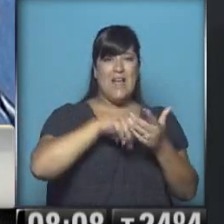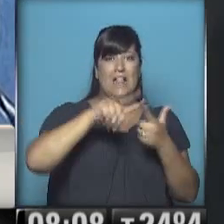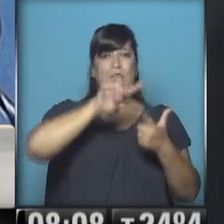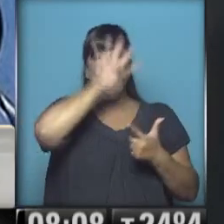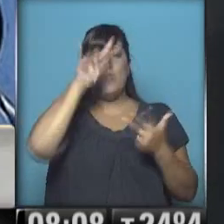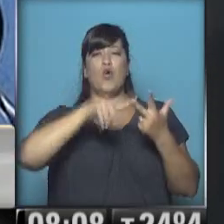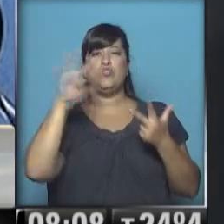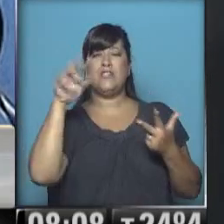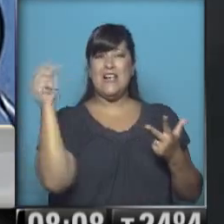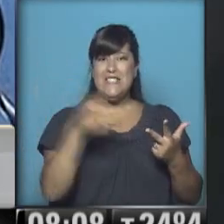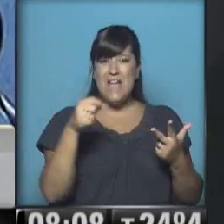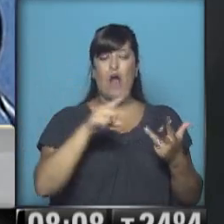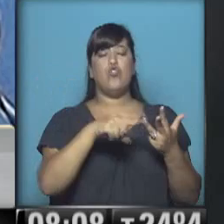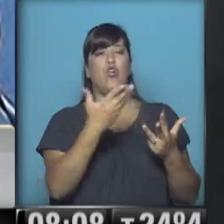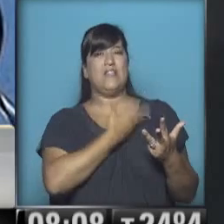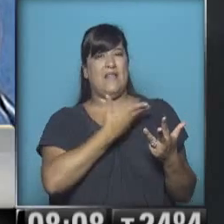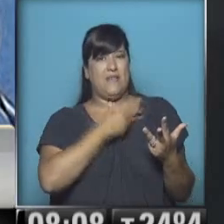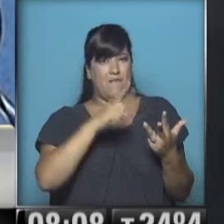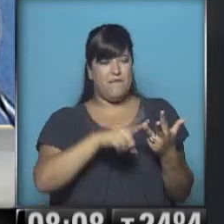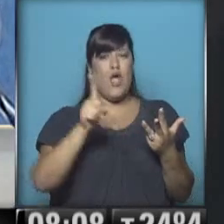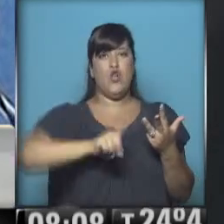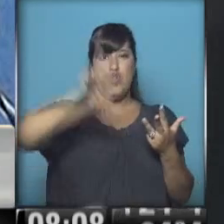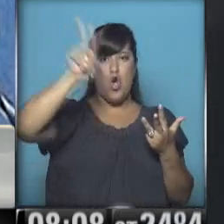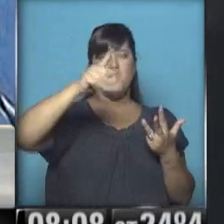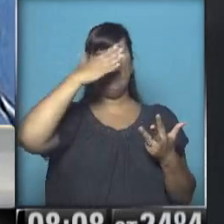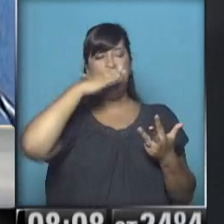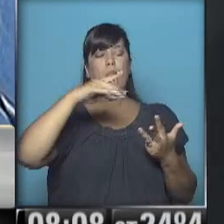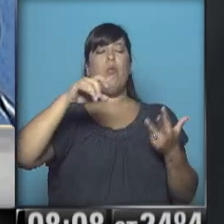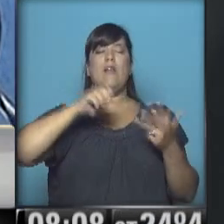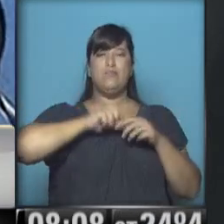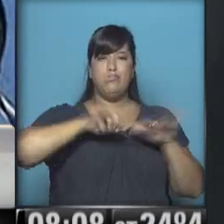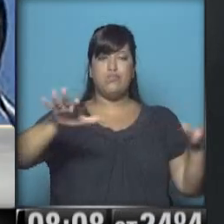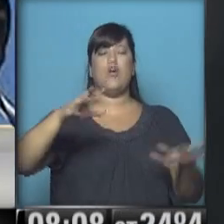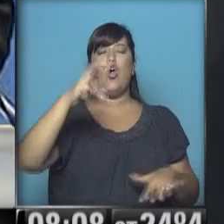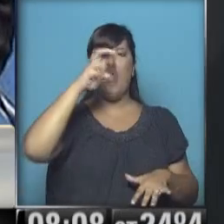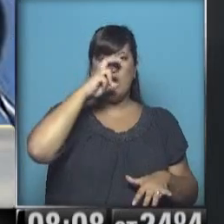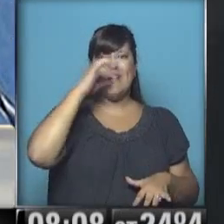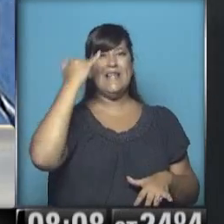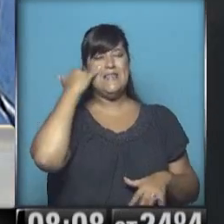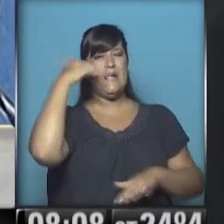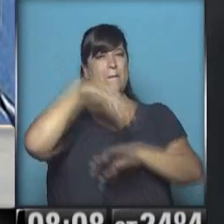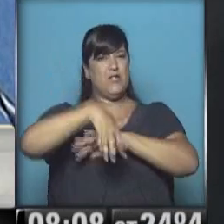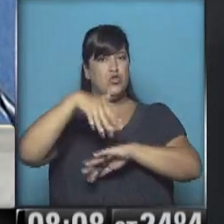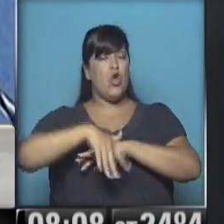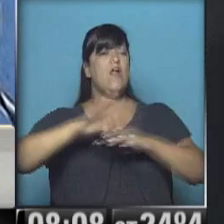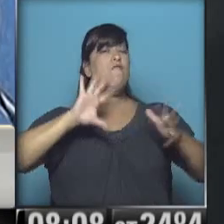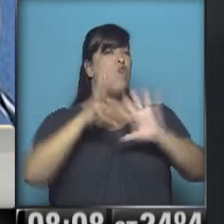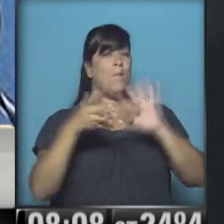Chaco y Santa Fe, el norte, y después se extenderá a Corrientes y Misiones, un mecanismo